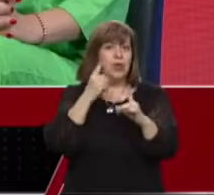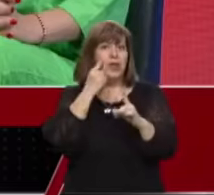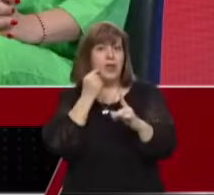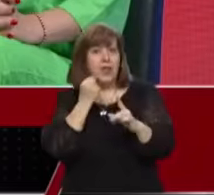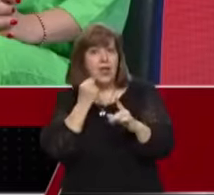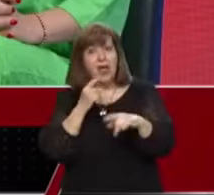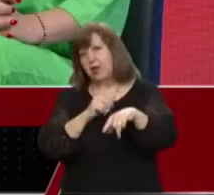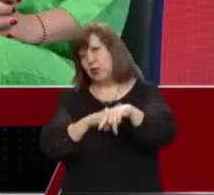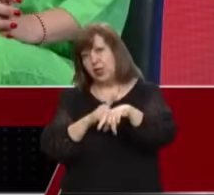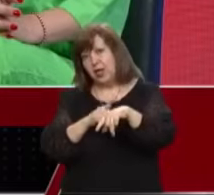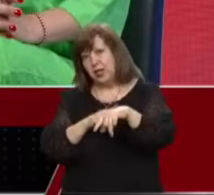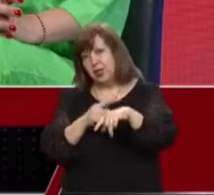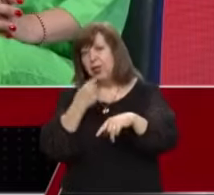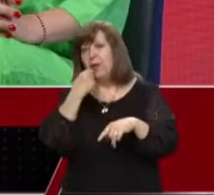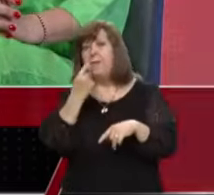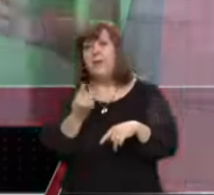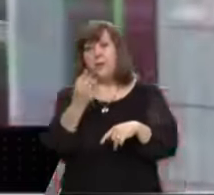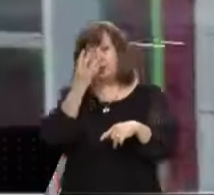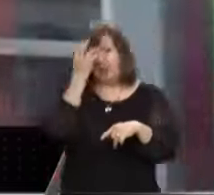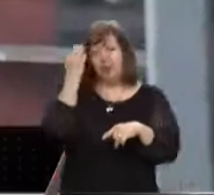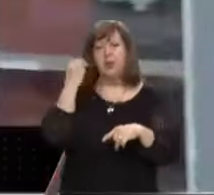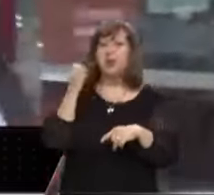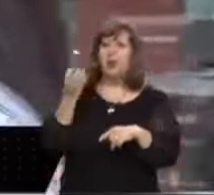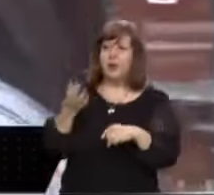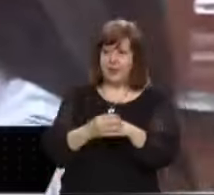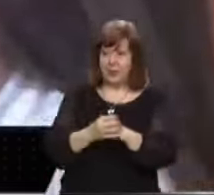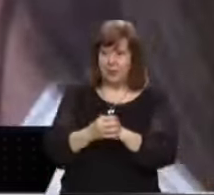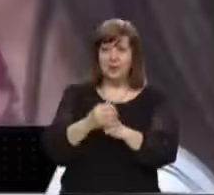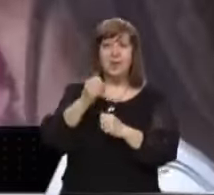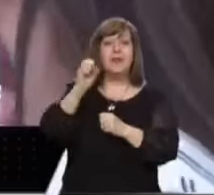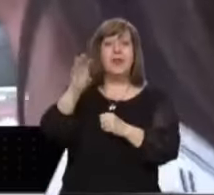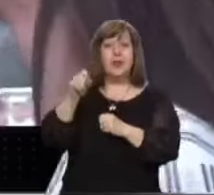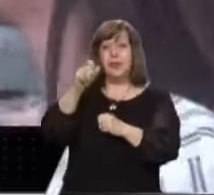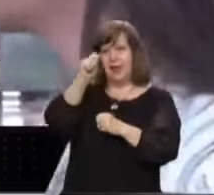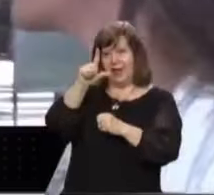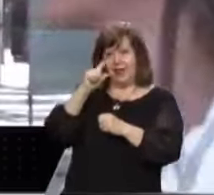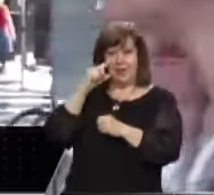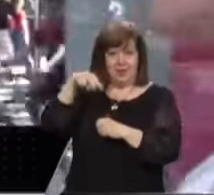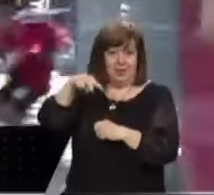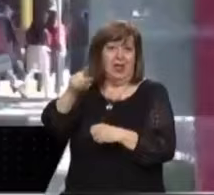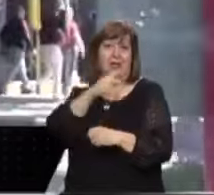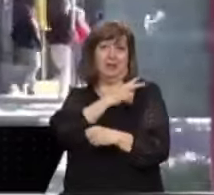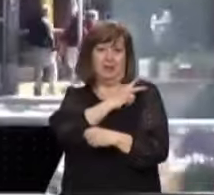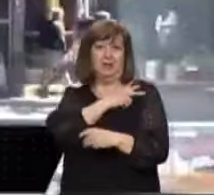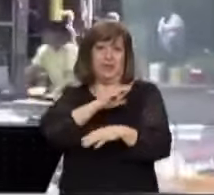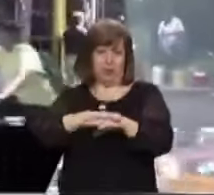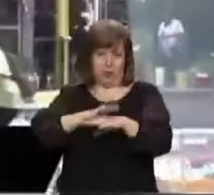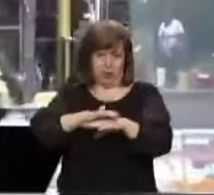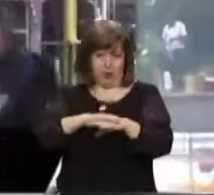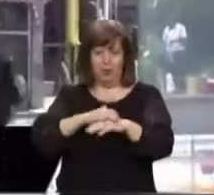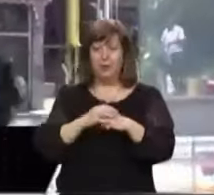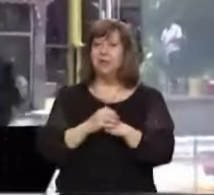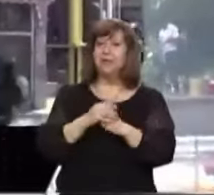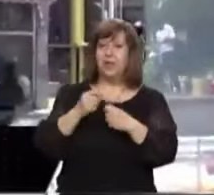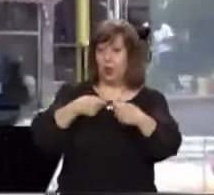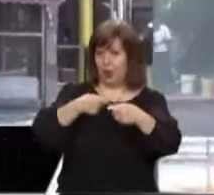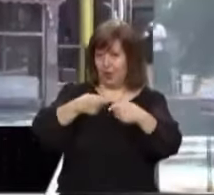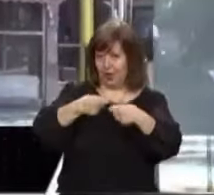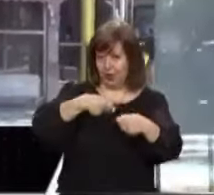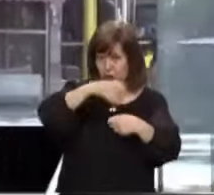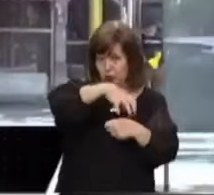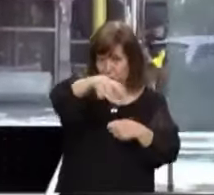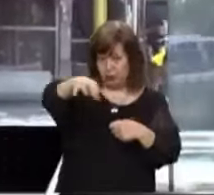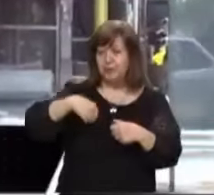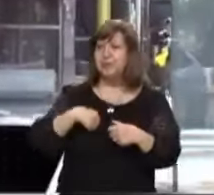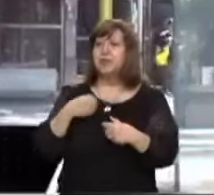cómo. Así que ya mismo le consultamos. ¿Qué tal? ¿Cómo le va, Alín? ¿Qué novedades tienen? Bueno, ¿qué tal? Buenos días. Bueno, hasta ahora